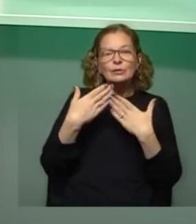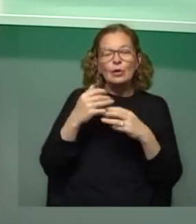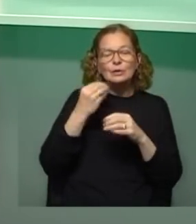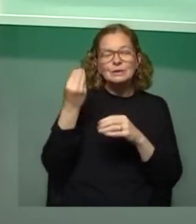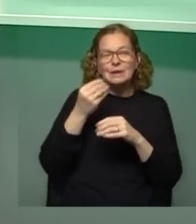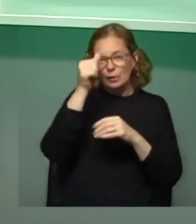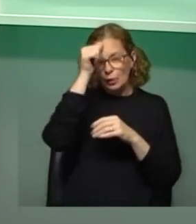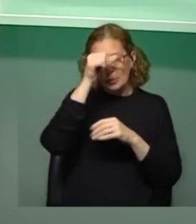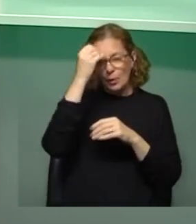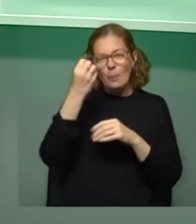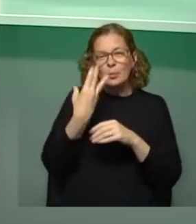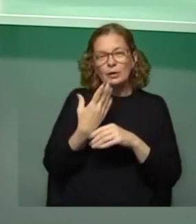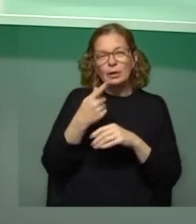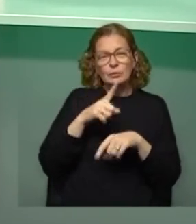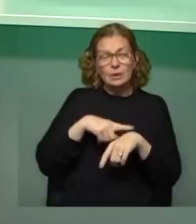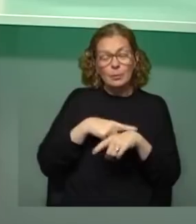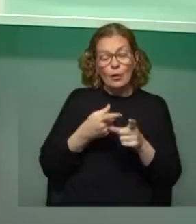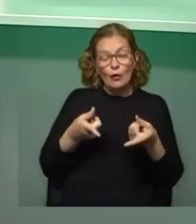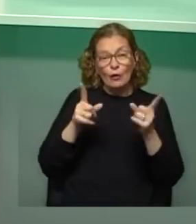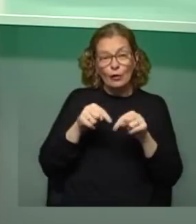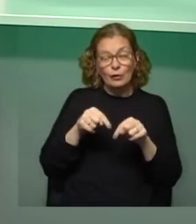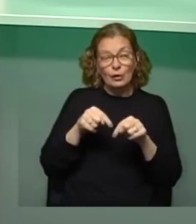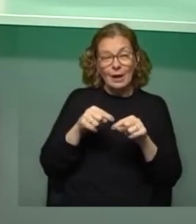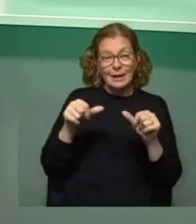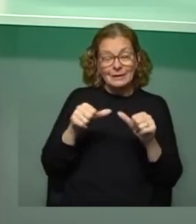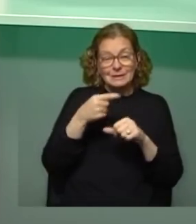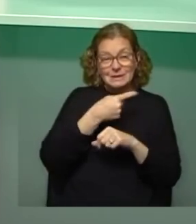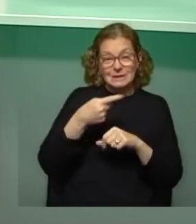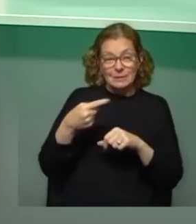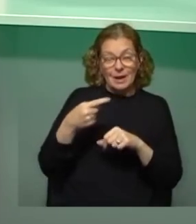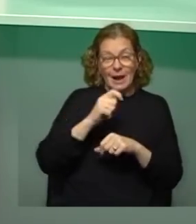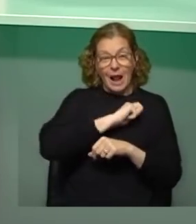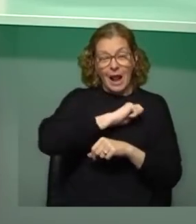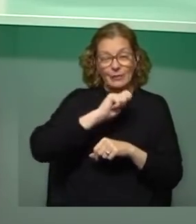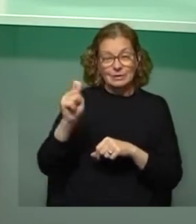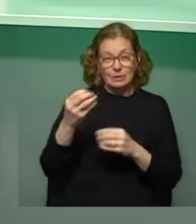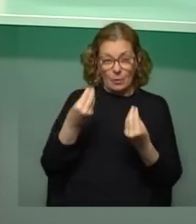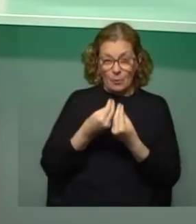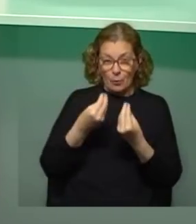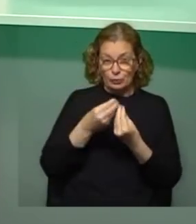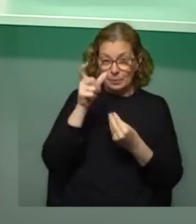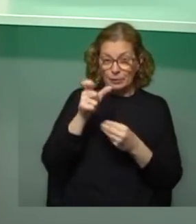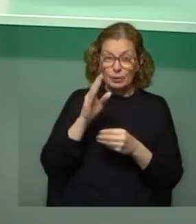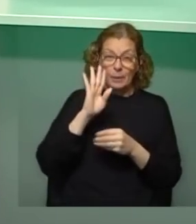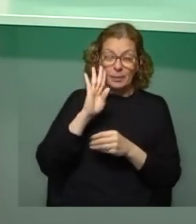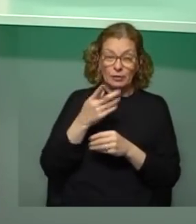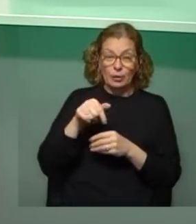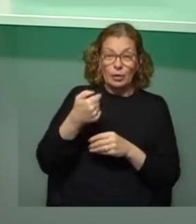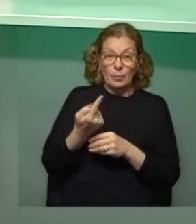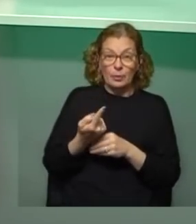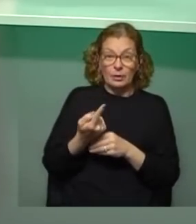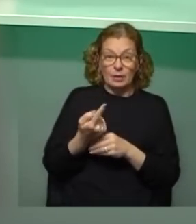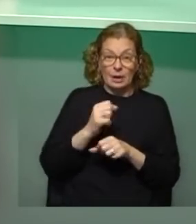fin de semana porque después de un tiempo volvió a realizarse la semana de lavalleja y convocó a mucha gente parece sí después de